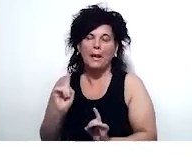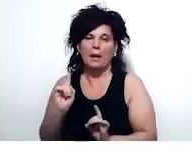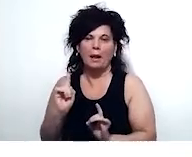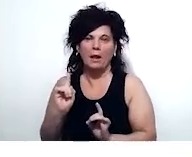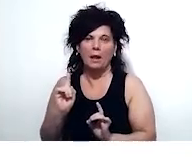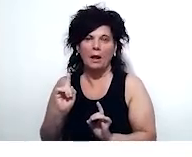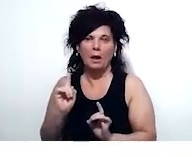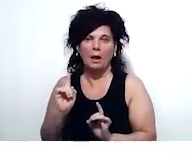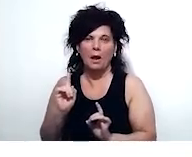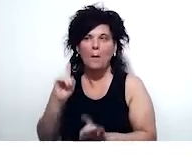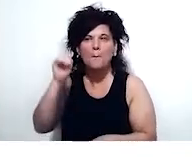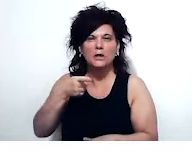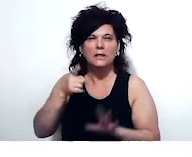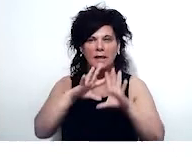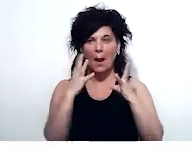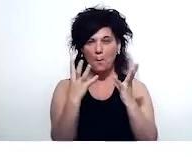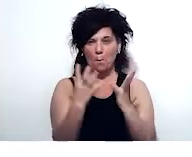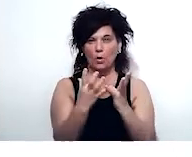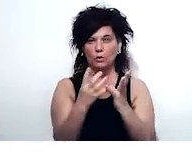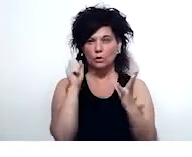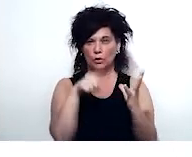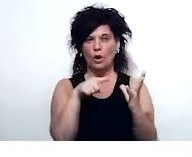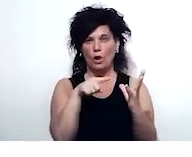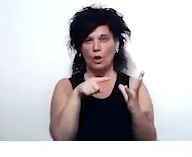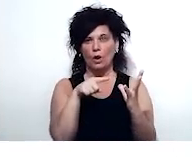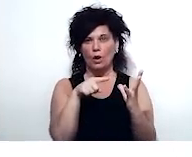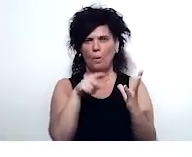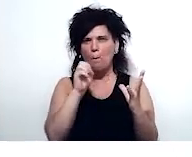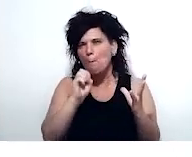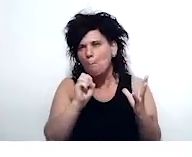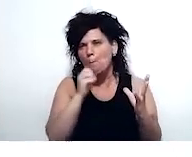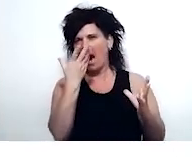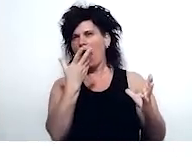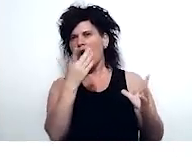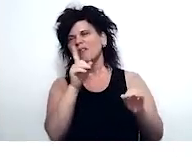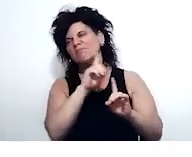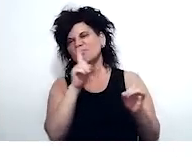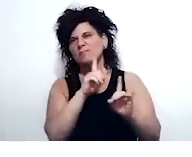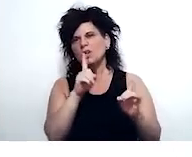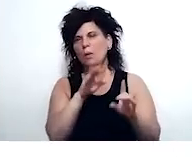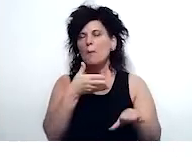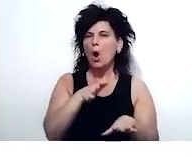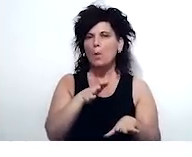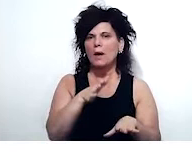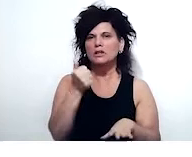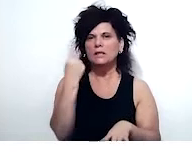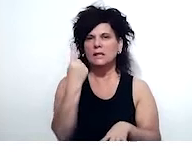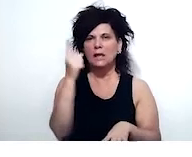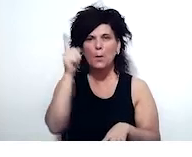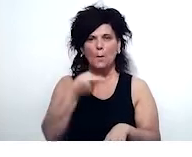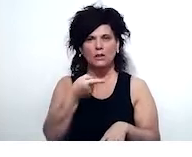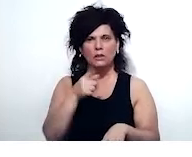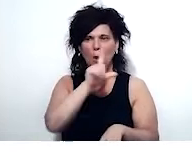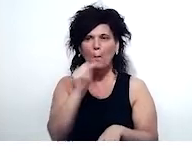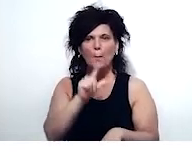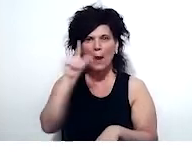maneras, los promedios del mundo no son mucho mejores. Fíjense, está más o menos en 61%.